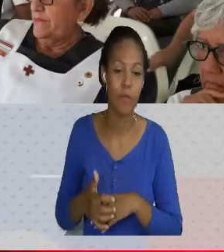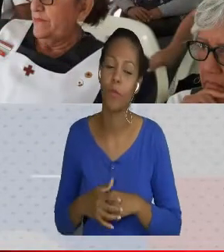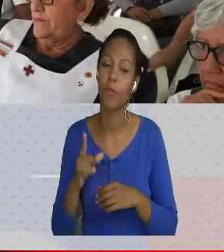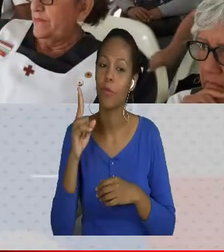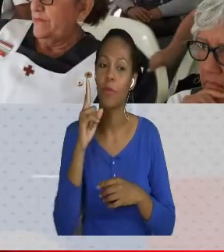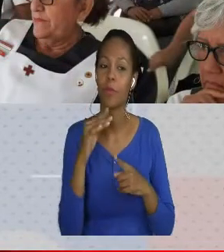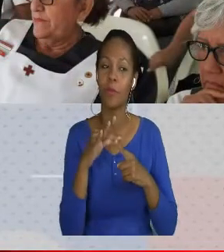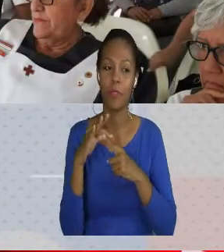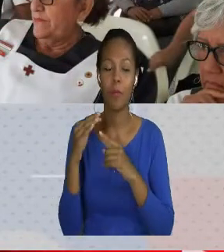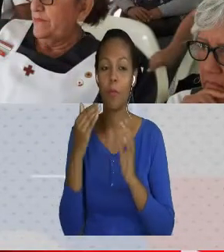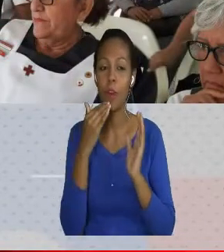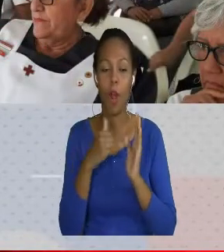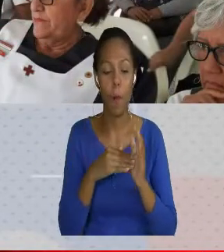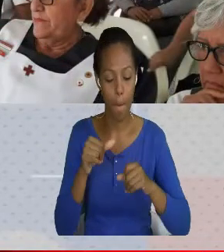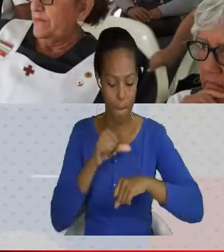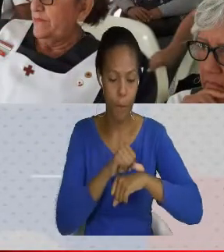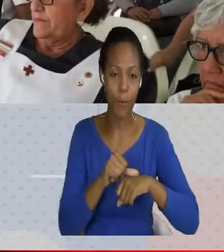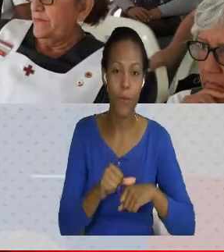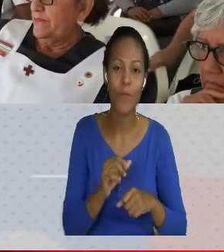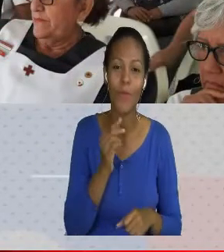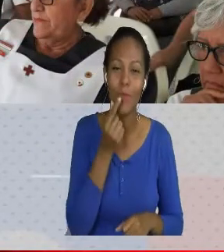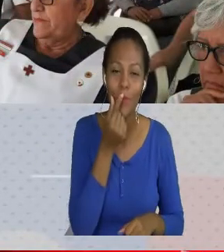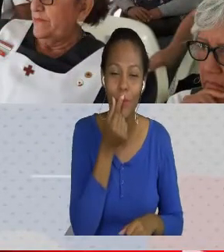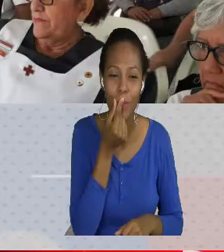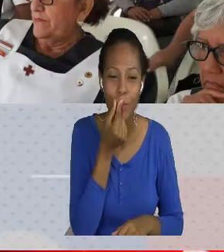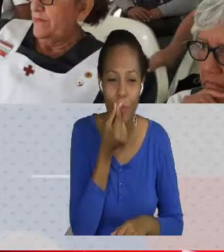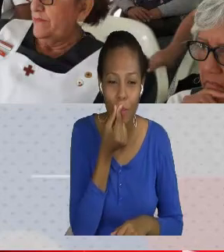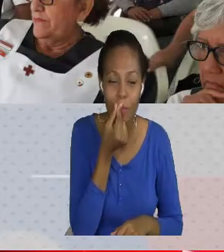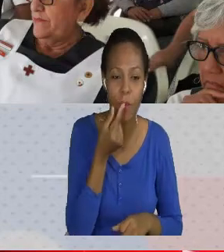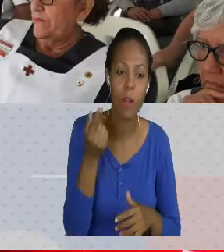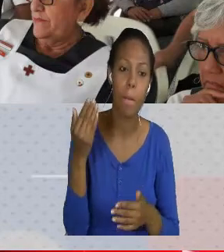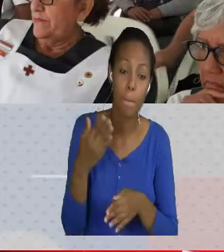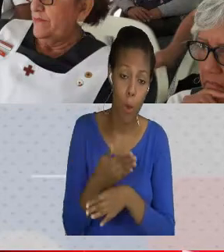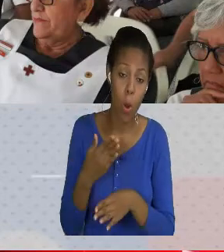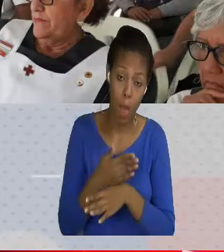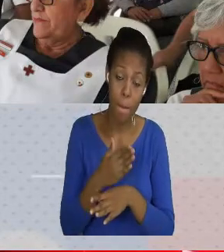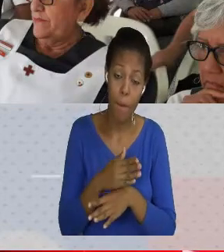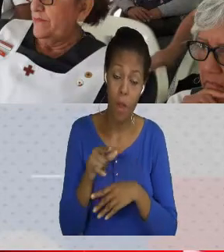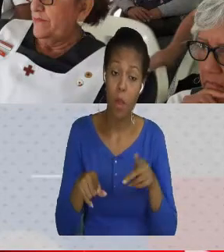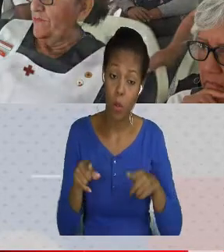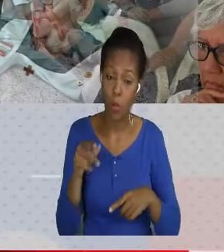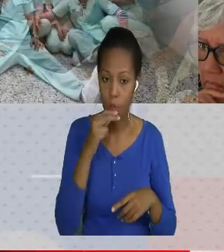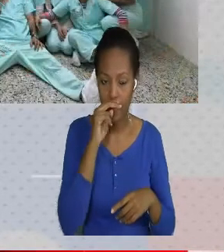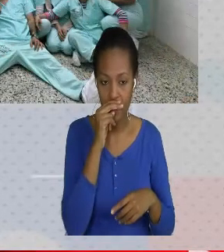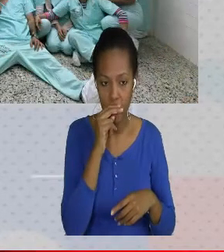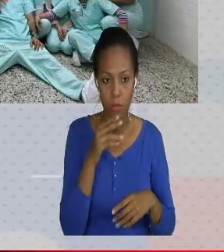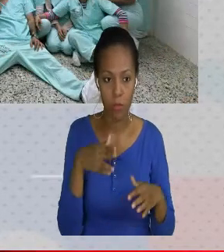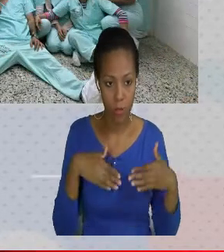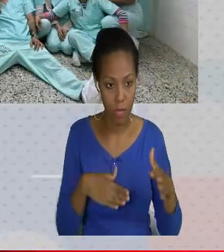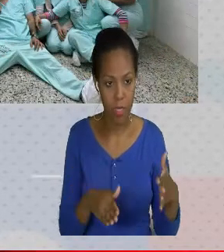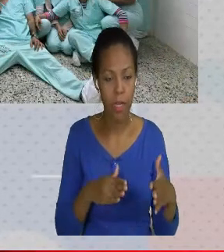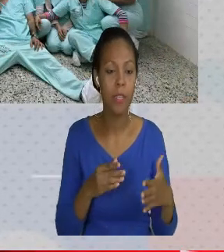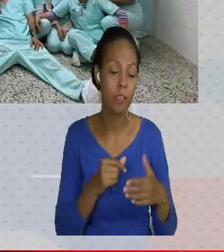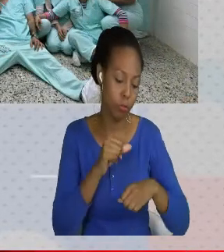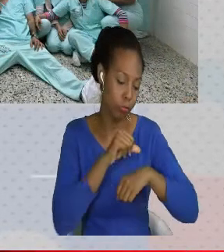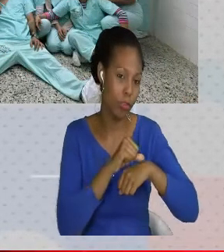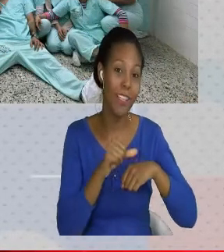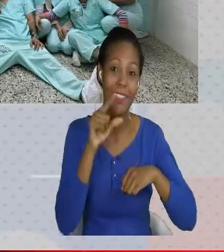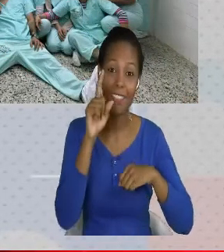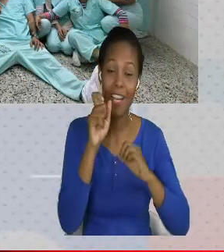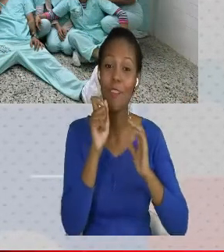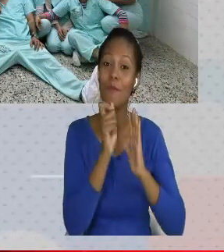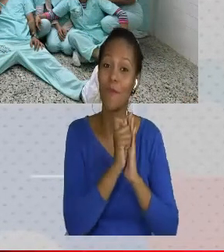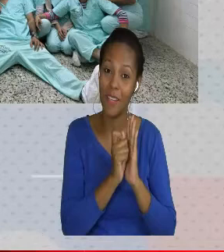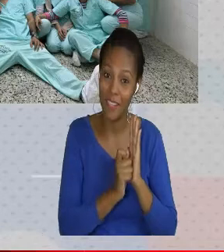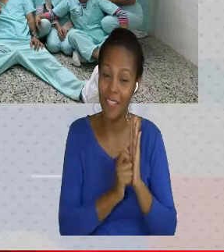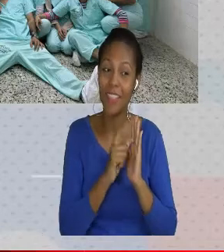es la cirugía del labio leporino de paladar hendido, que por cierto se acerca a nuestra sexta jornada de cirugías del